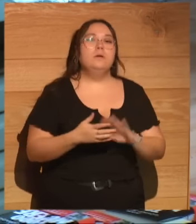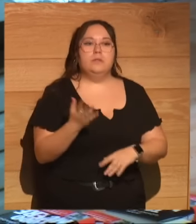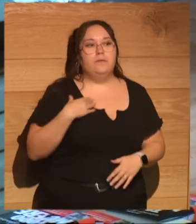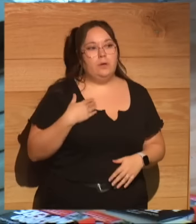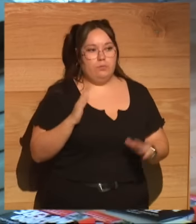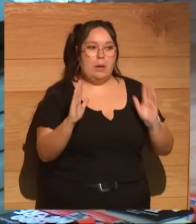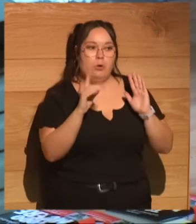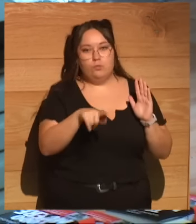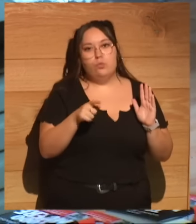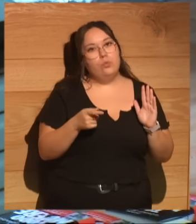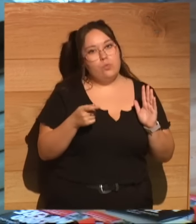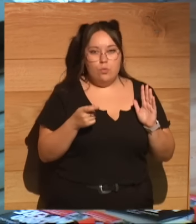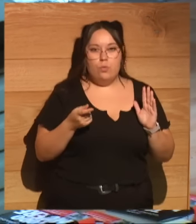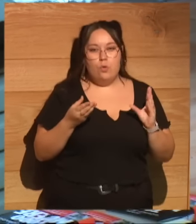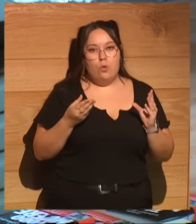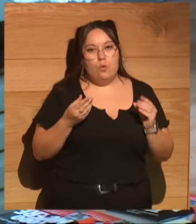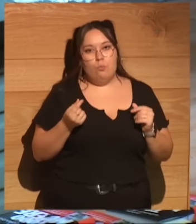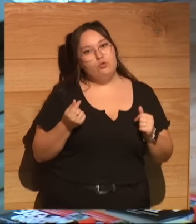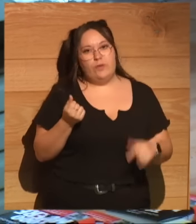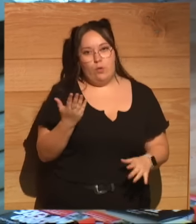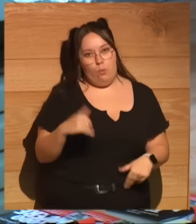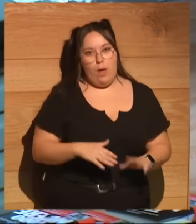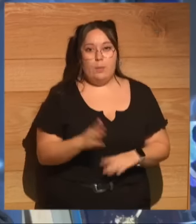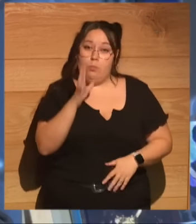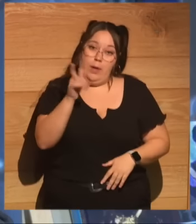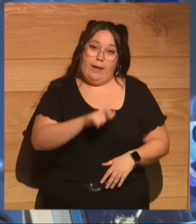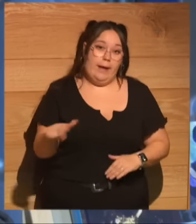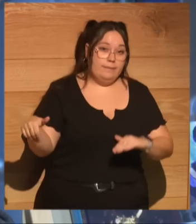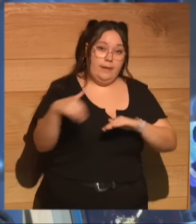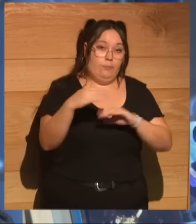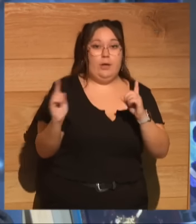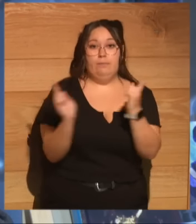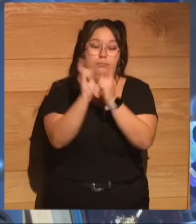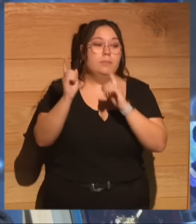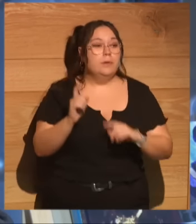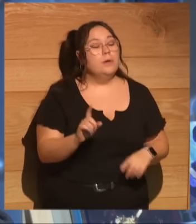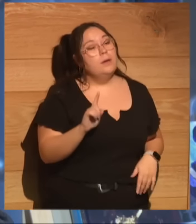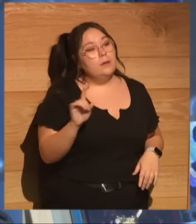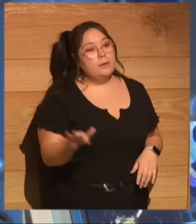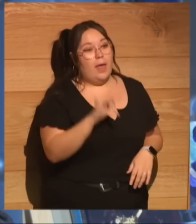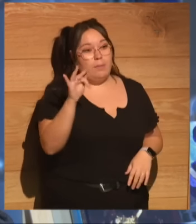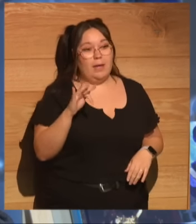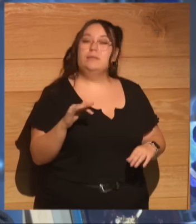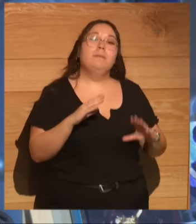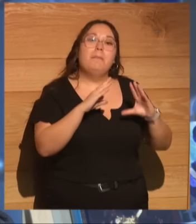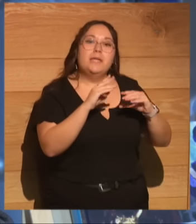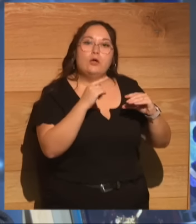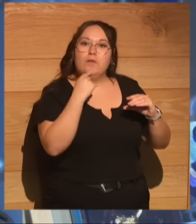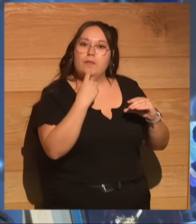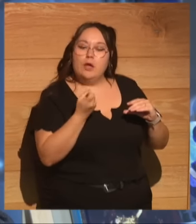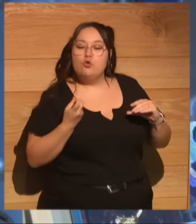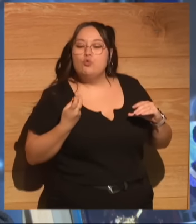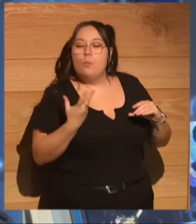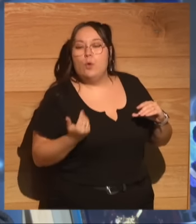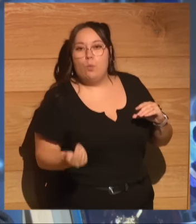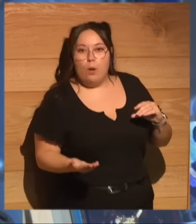apretado porque la gente se te va chocando por la calle. Y ojo, que abres el mantecado y te pone en una pegatinita qué número es de qué